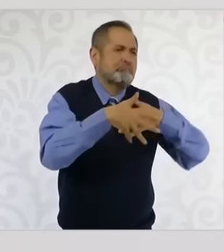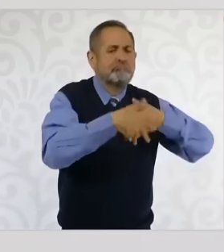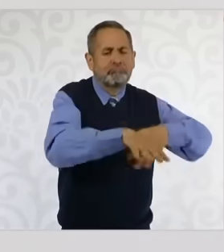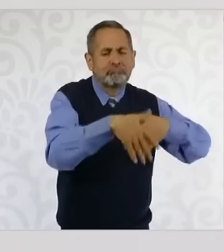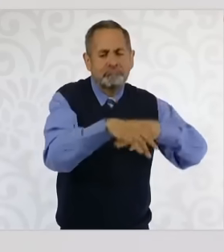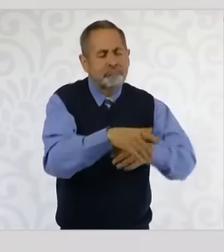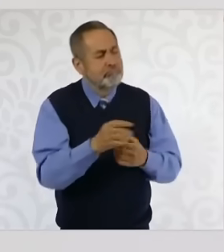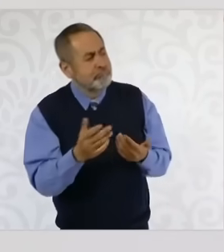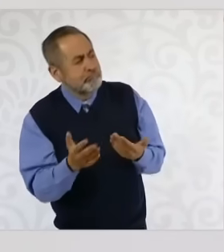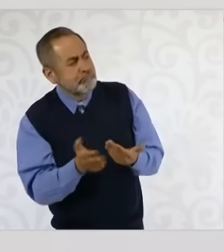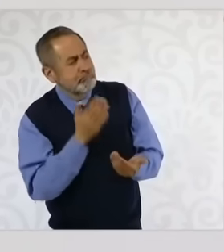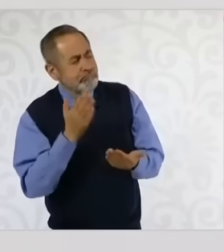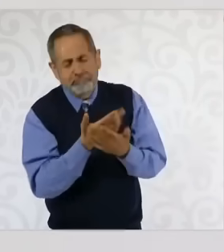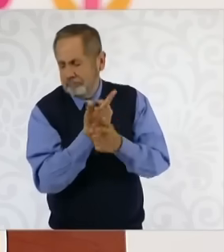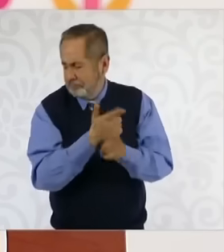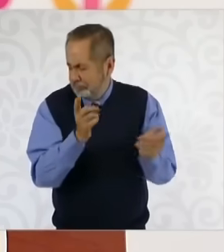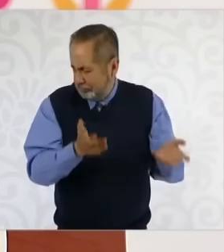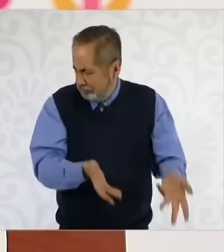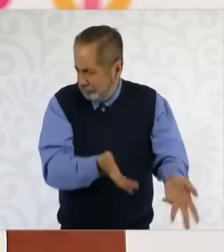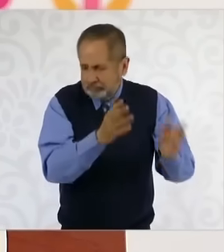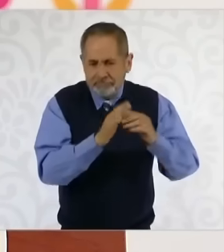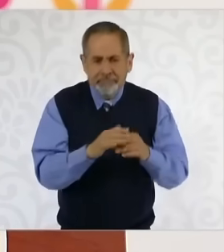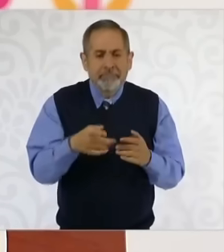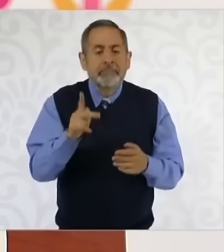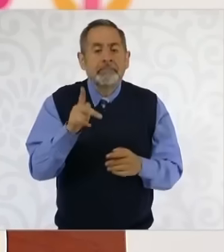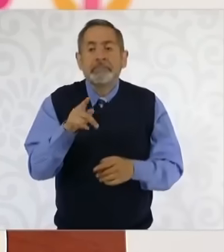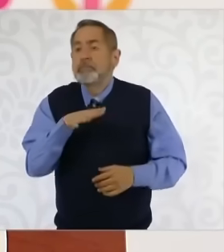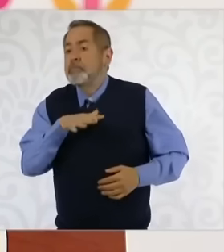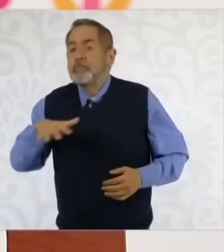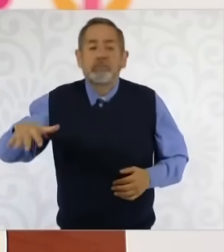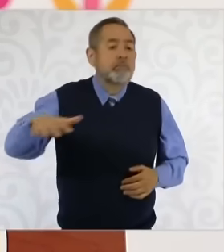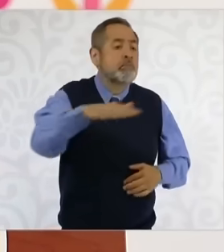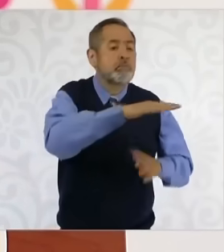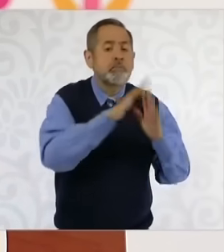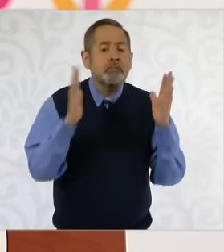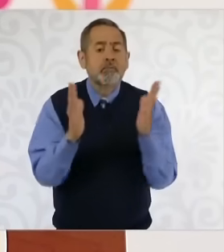hay libertades en México. Pero hay democracia.